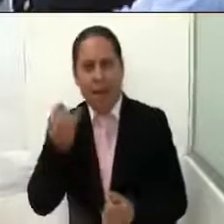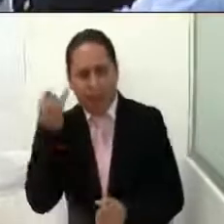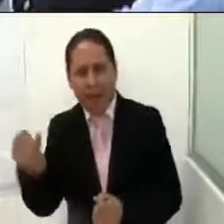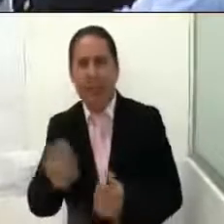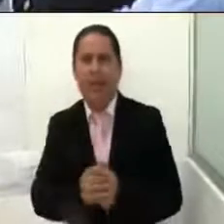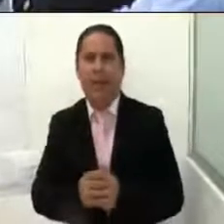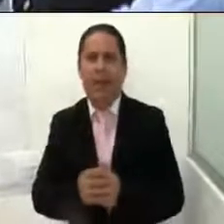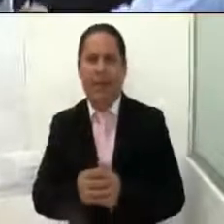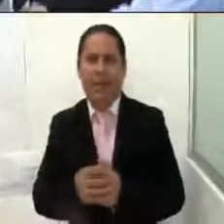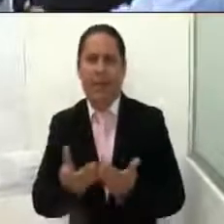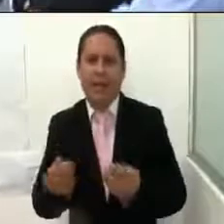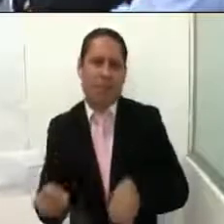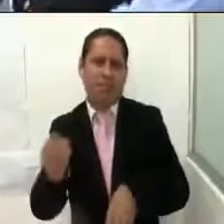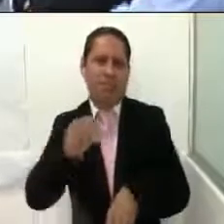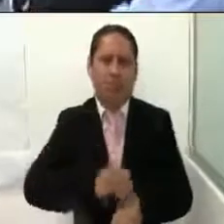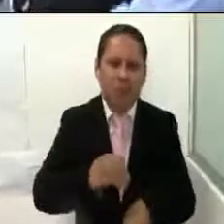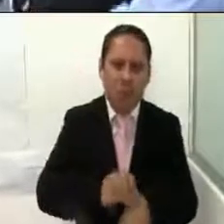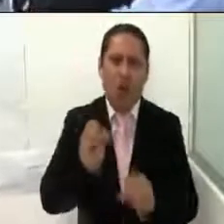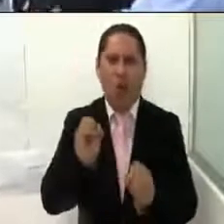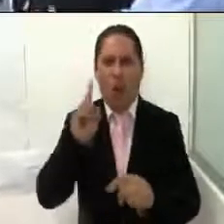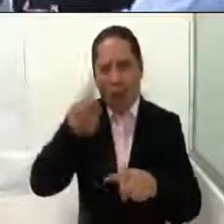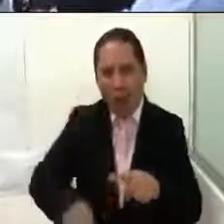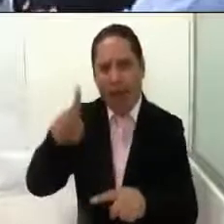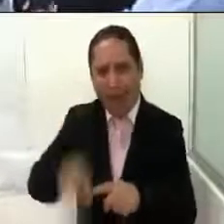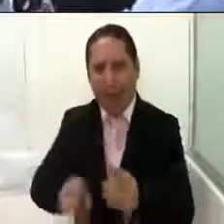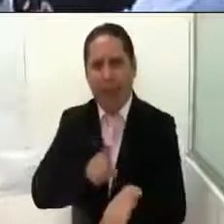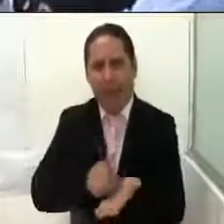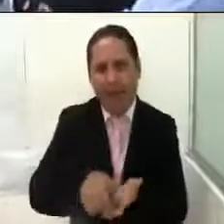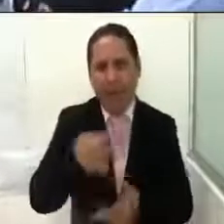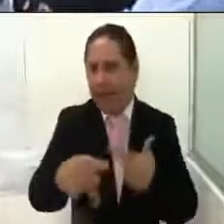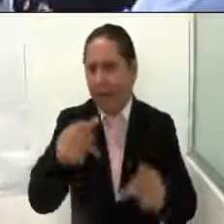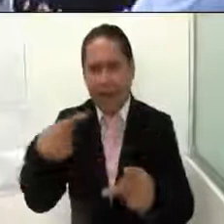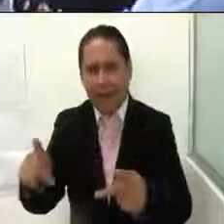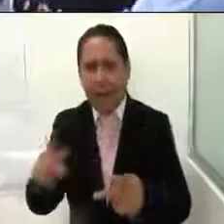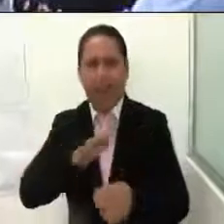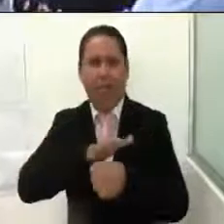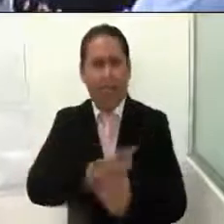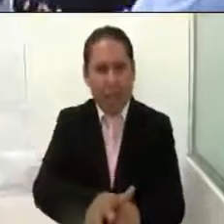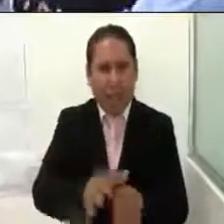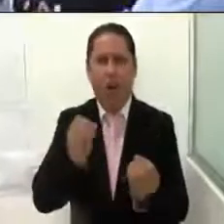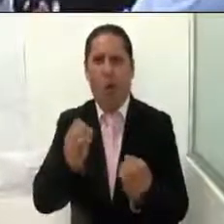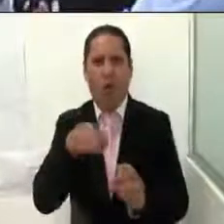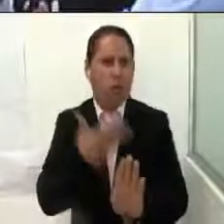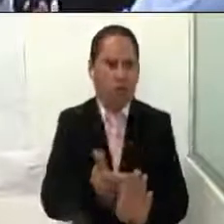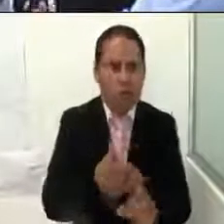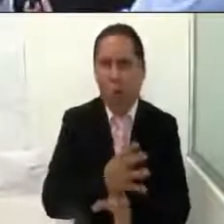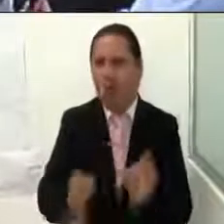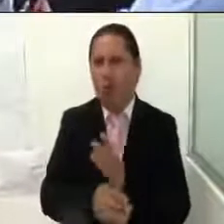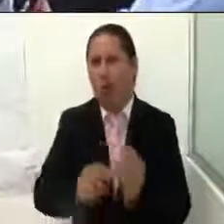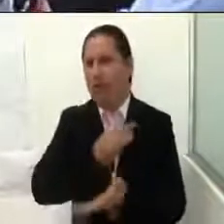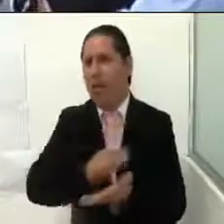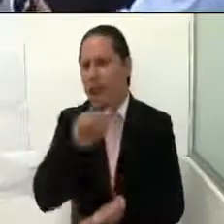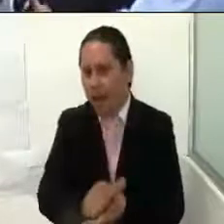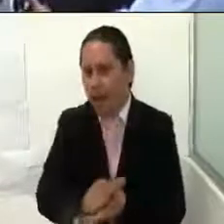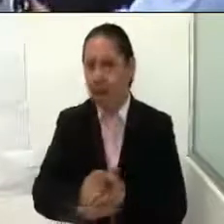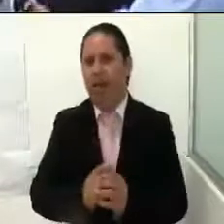menoscaben o anulen sus derechos así como para hacer los acordes a las leyes generales tratados